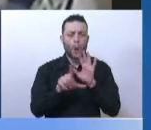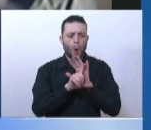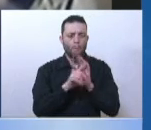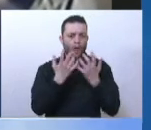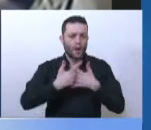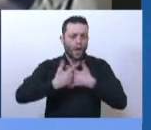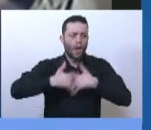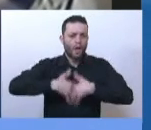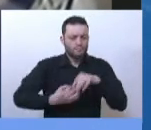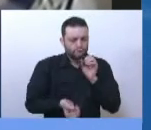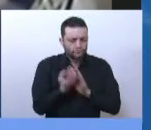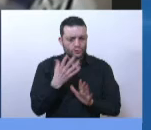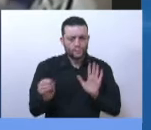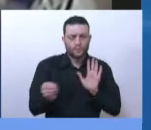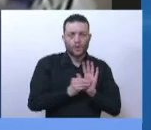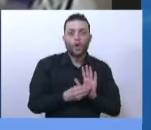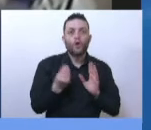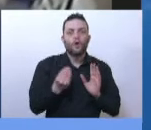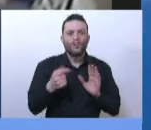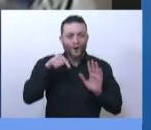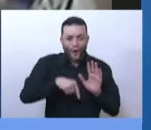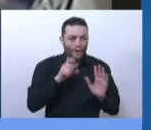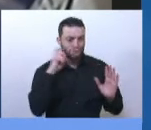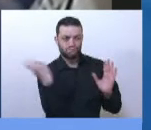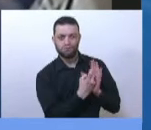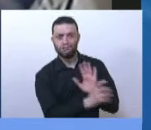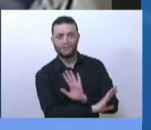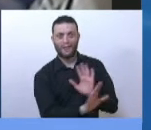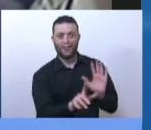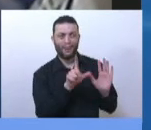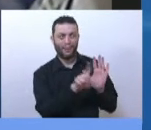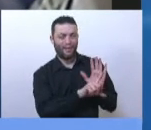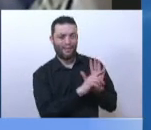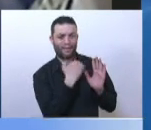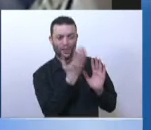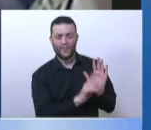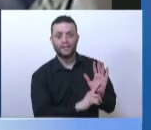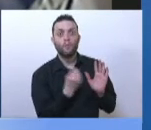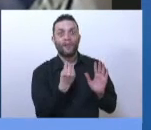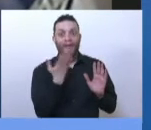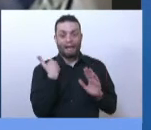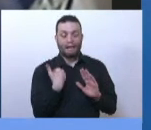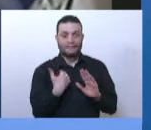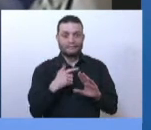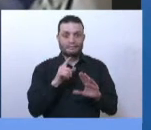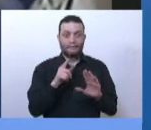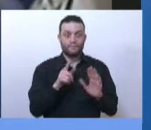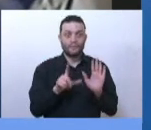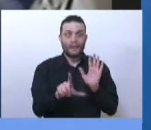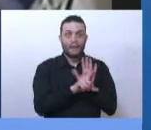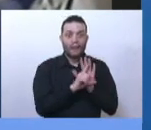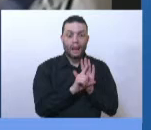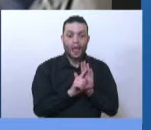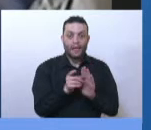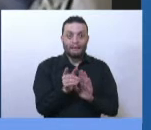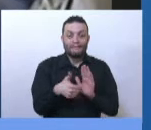se está violentando ese tema hoy, porque cuando se estaba por vencer la vigencia de la ley,